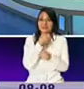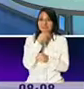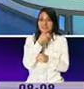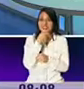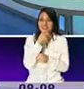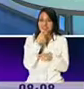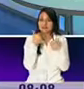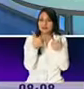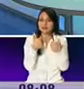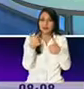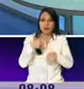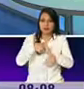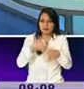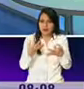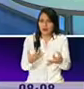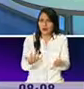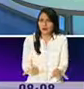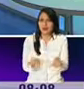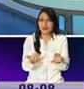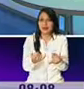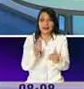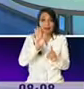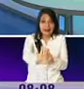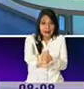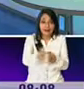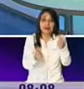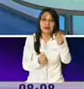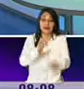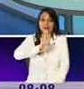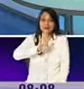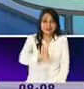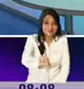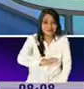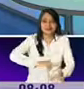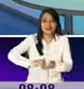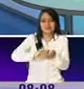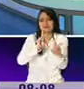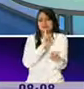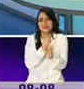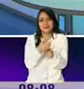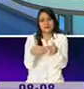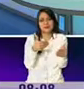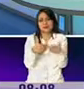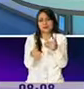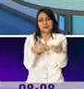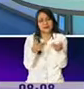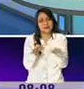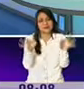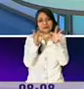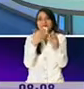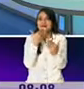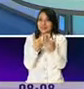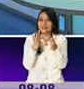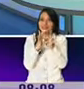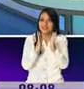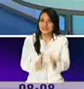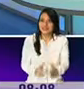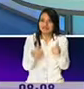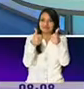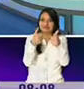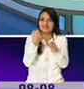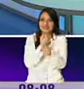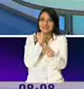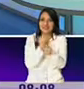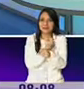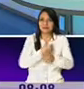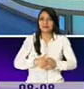ustedes ven. Qué hay bien. Que hacer parar los vehículos. Eso. Para que haya solidaridad también a veces Sí, mi Sofi, muchas gracias. Sí, muy bien el trabajo